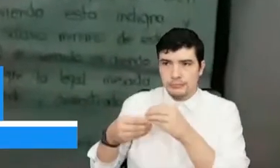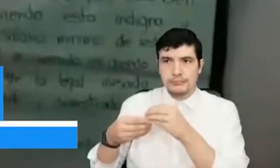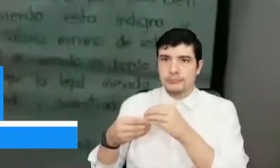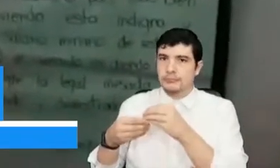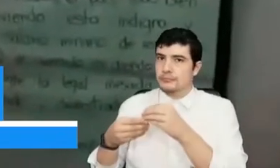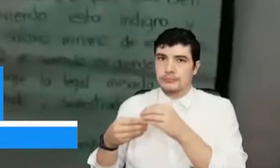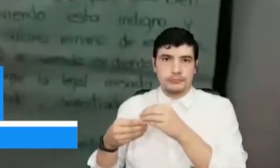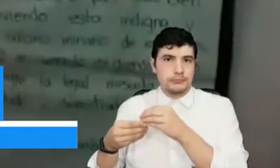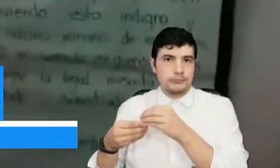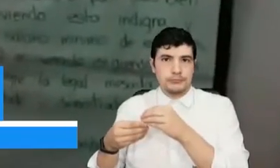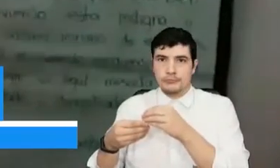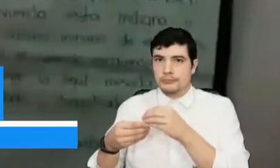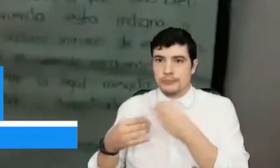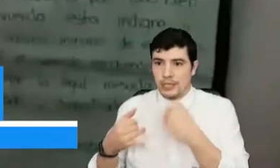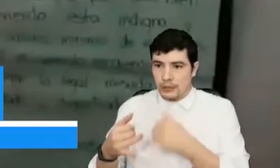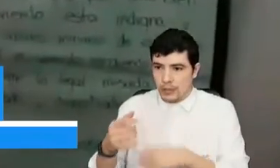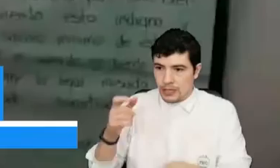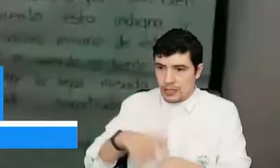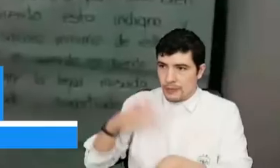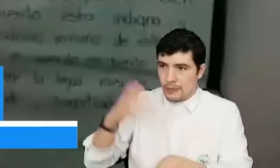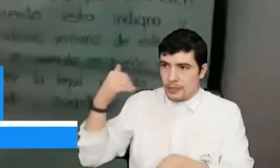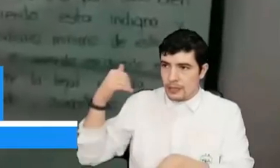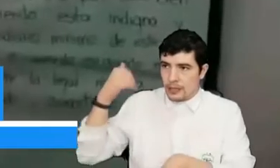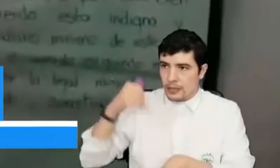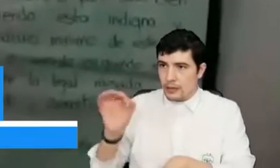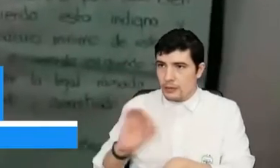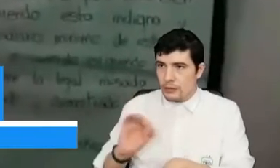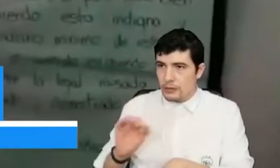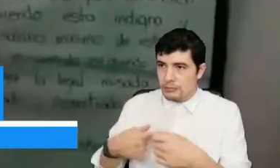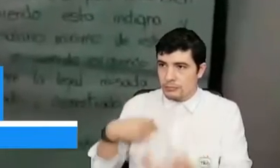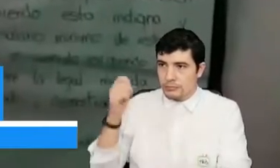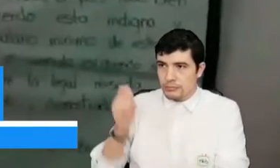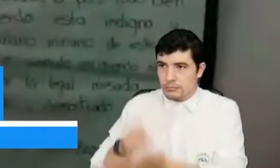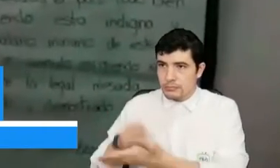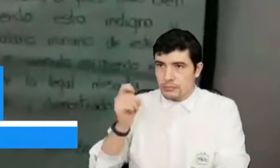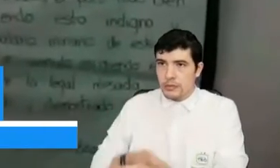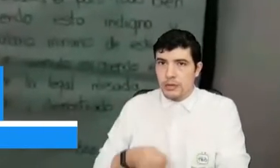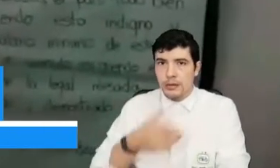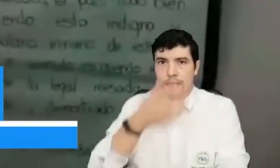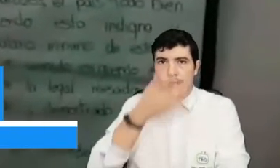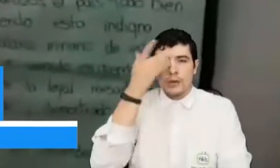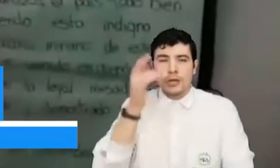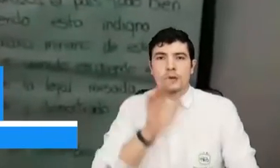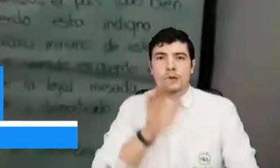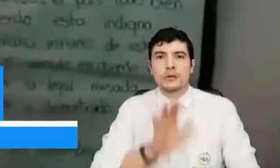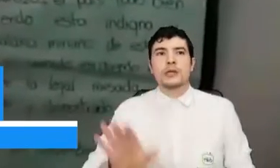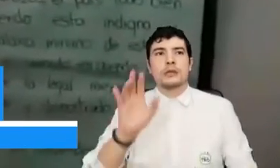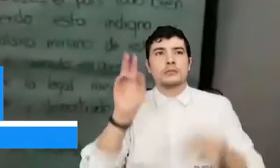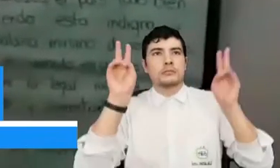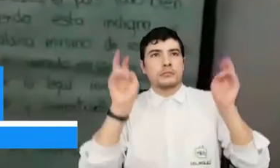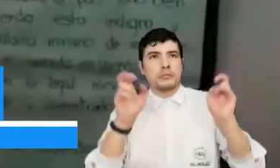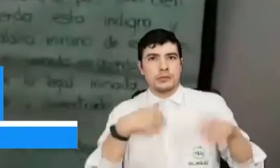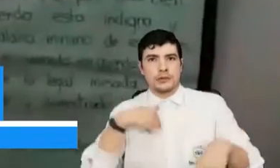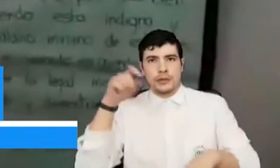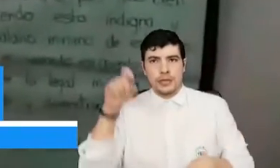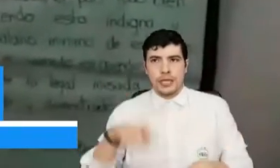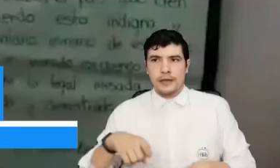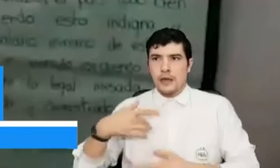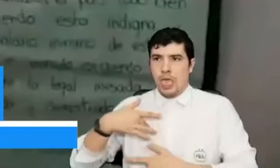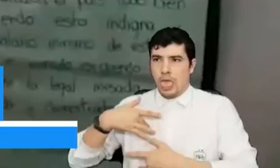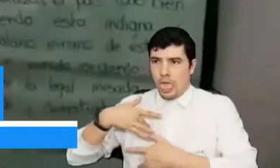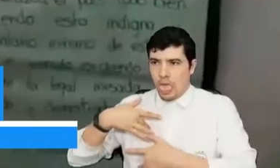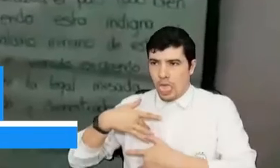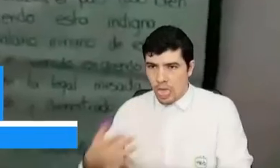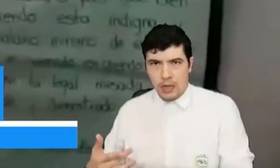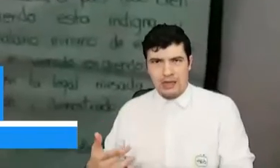estos tiempos ni los bonos pensionales, porque ustedes dicen que debo de donarlos al Fondo de Solidaridad